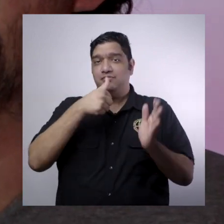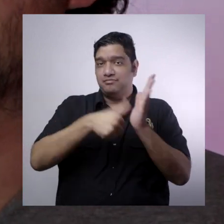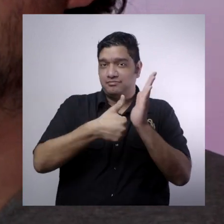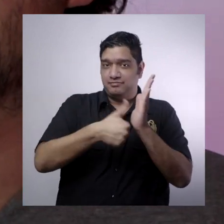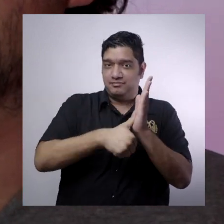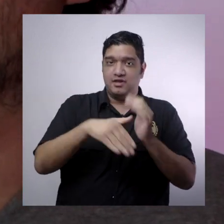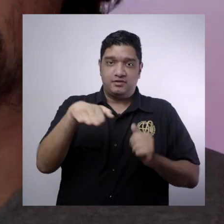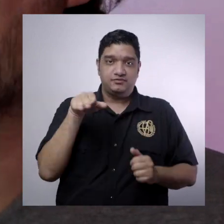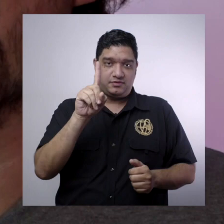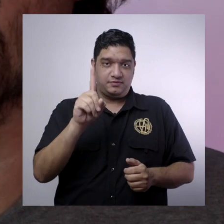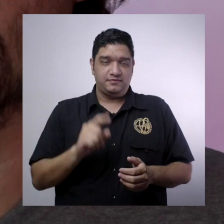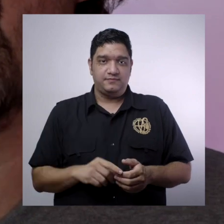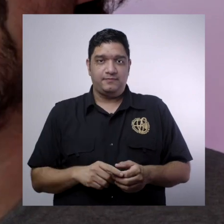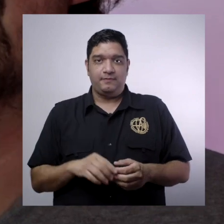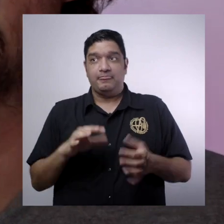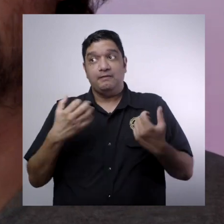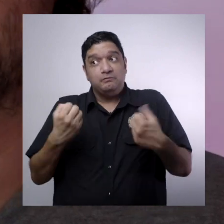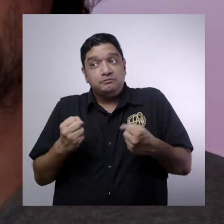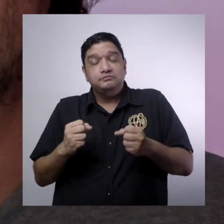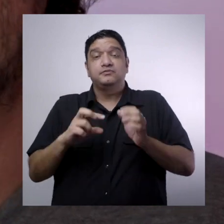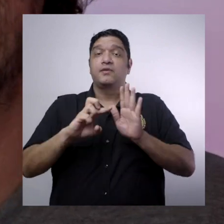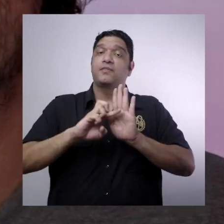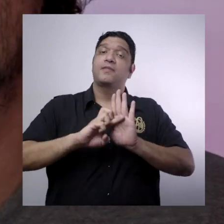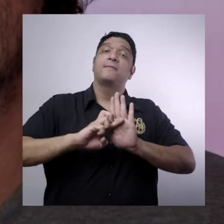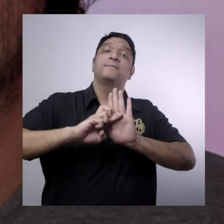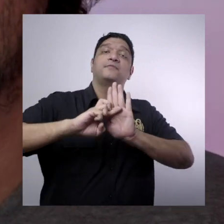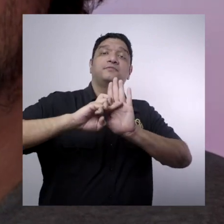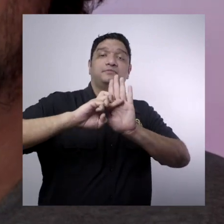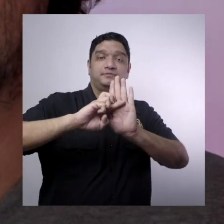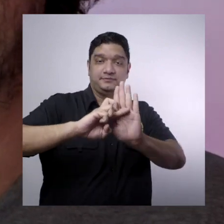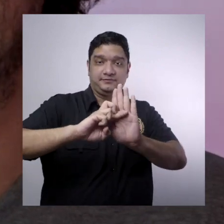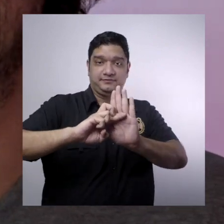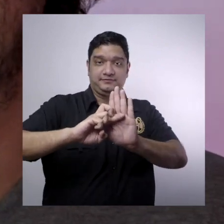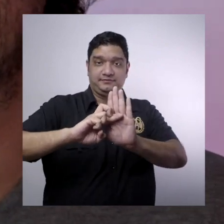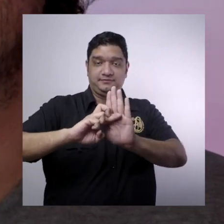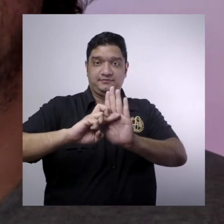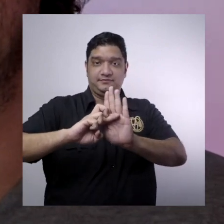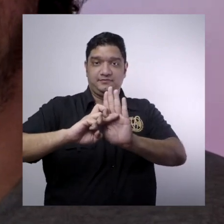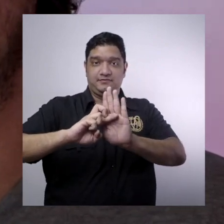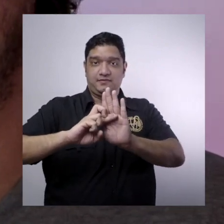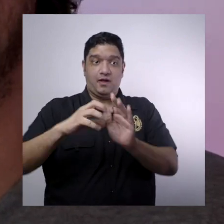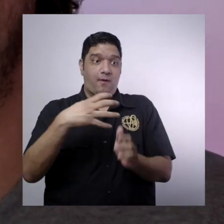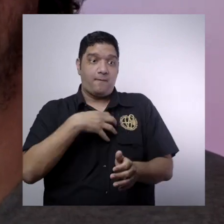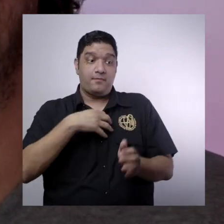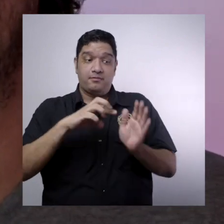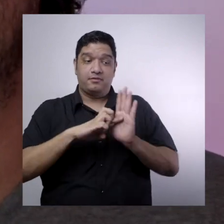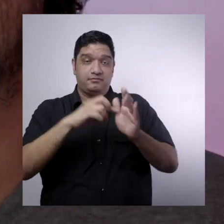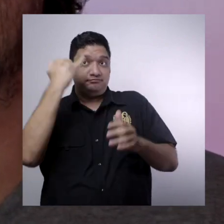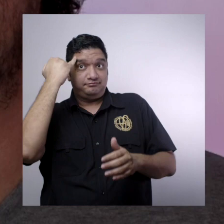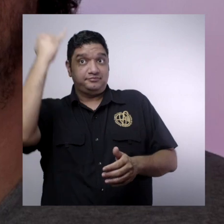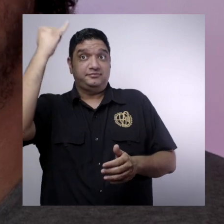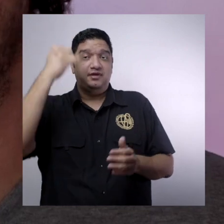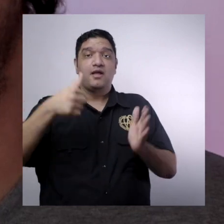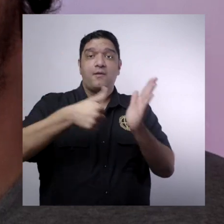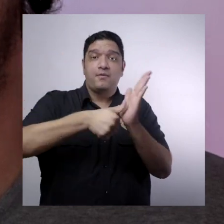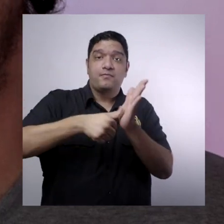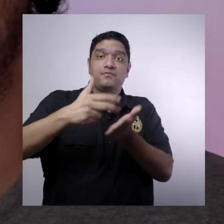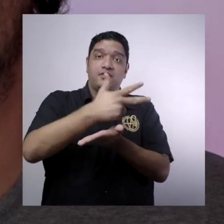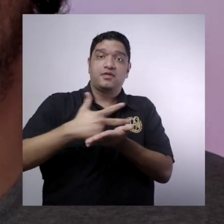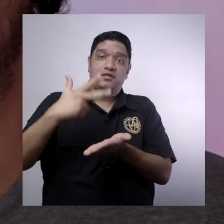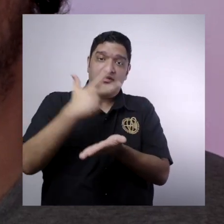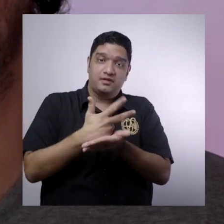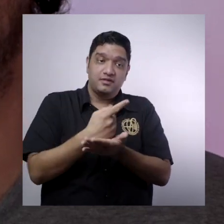Fue una propuesta de la misma Municipalidad de Guatemala de que cada uno de